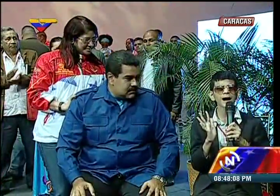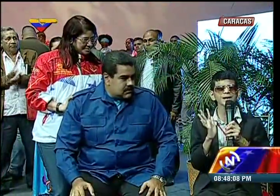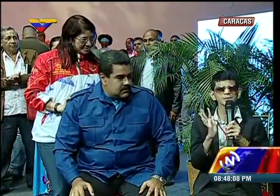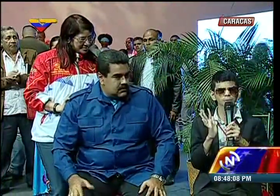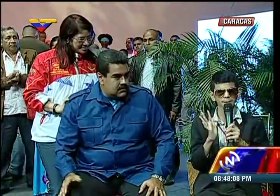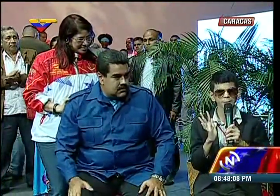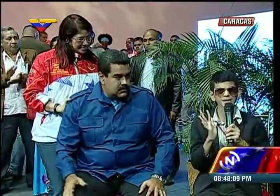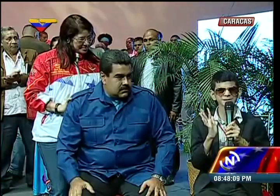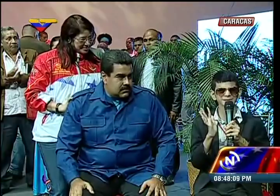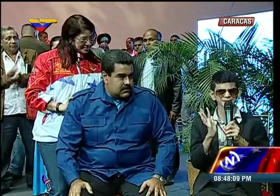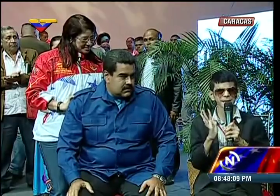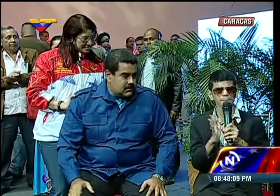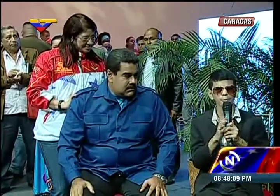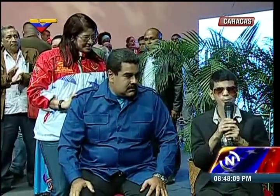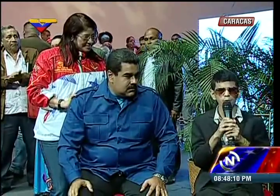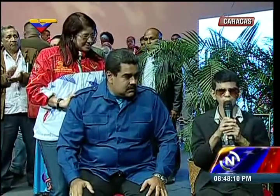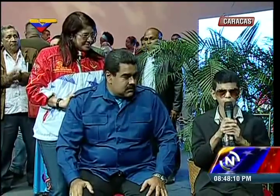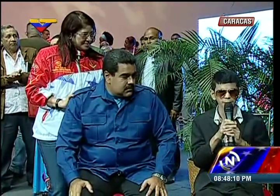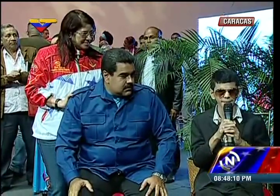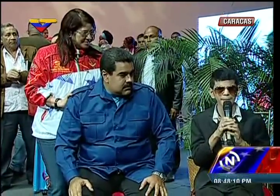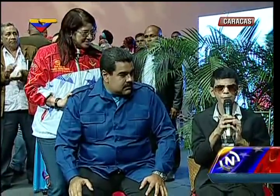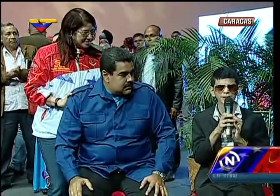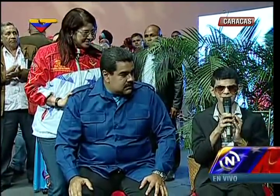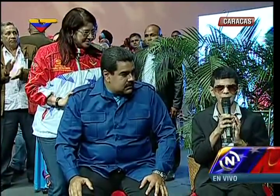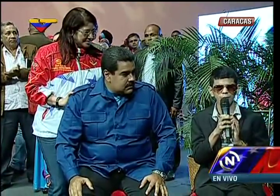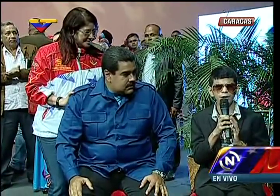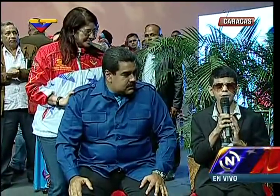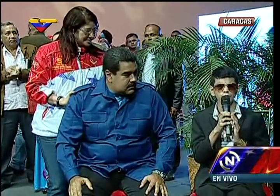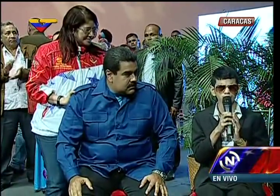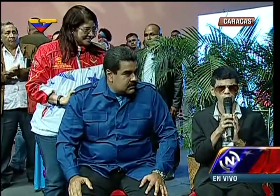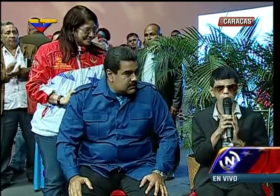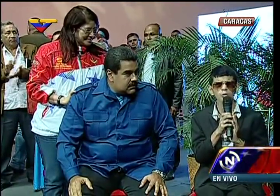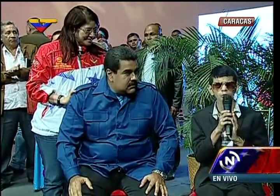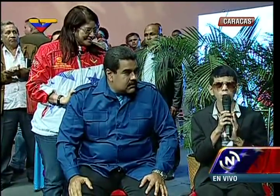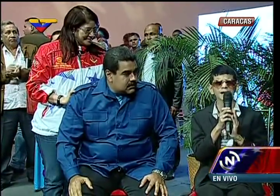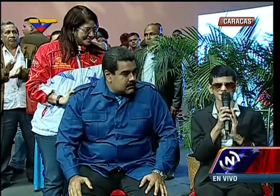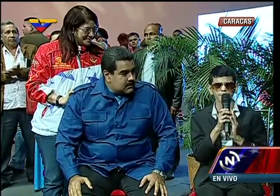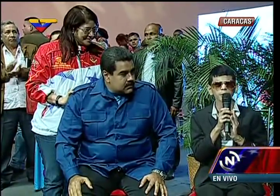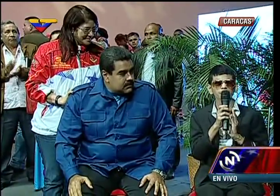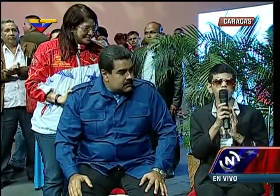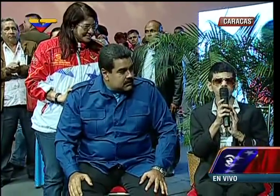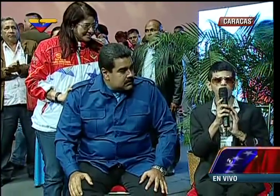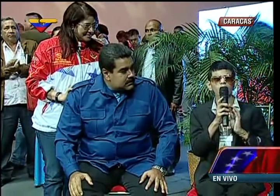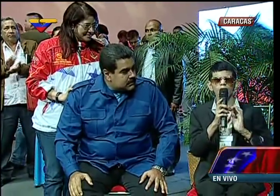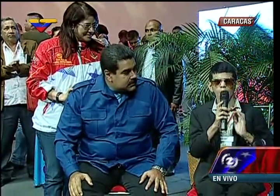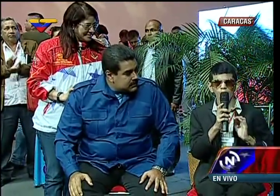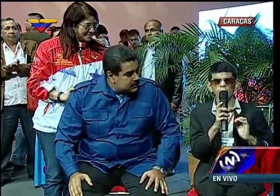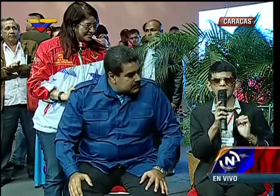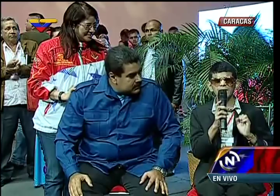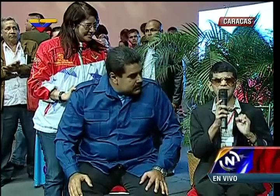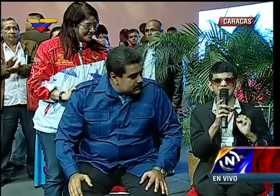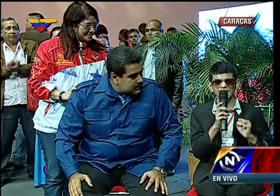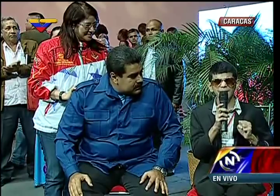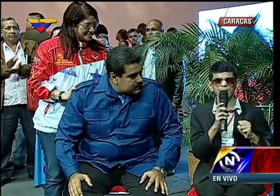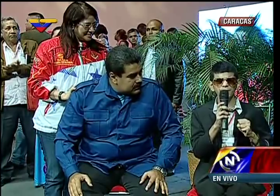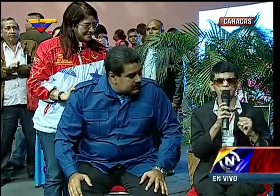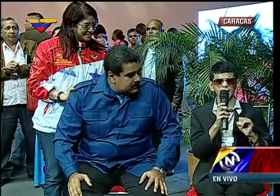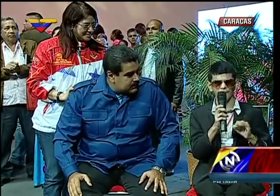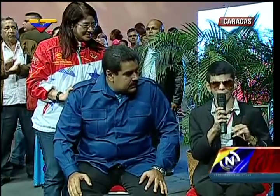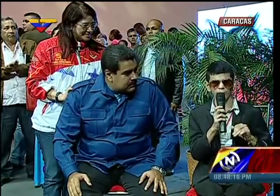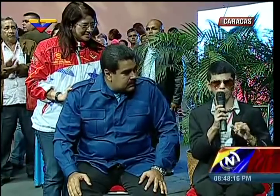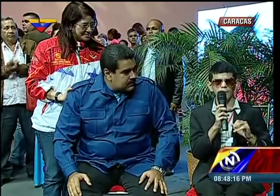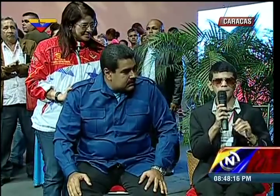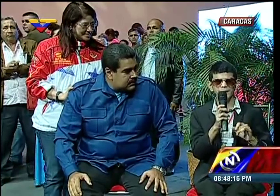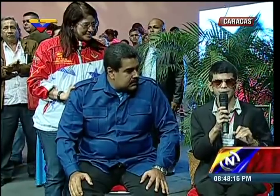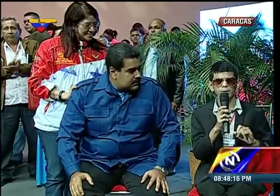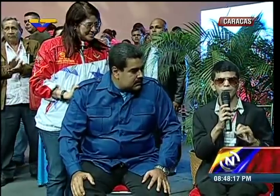puesta en lo alto, pero eso sí sin apuro, debemos de estar unidos con un corazón profundo. Hugo Rafael Chávez